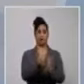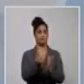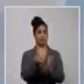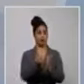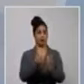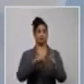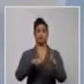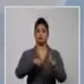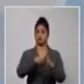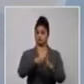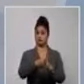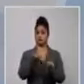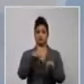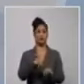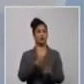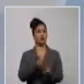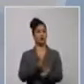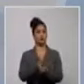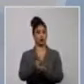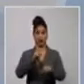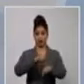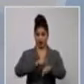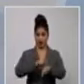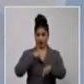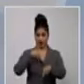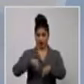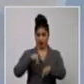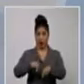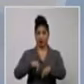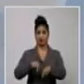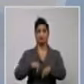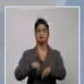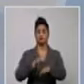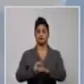positivo en este momento de